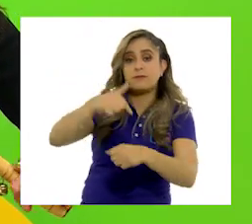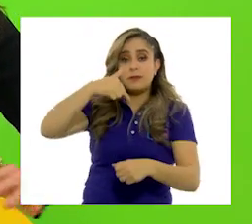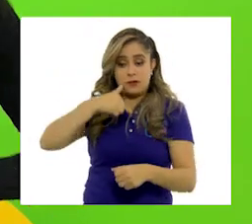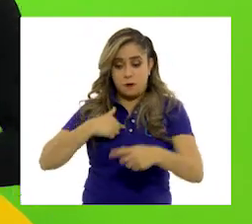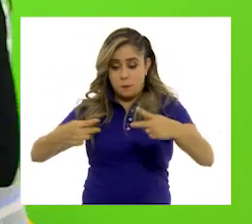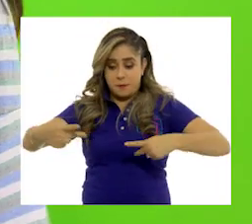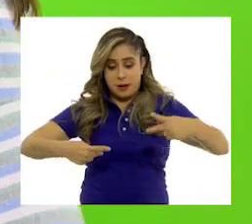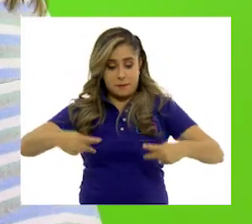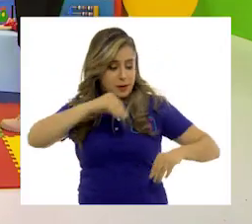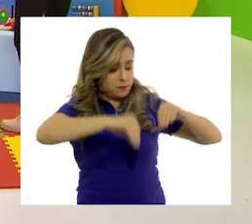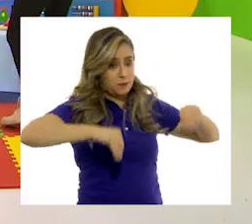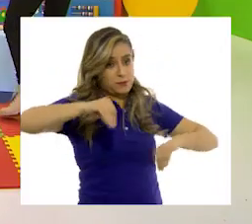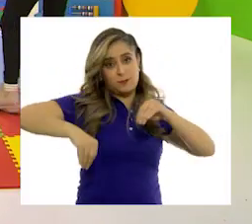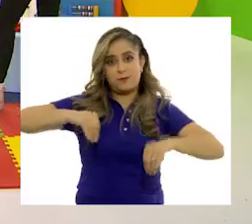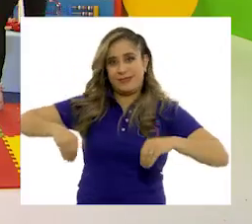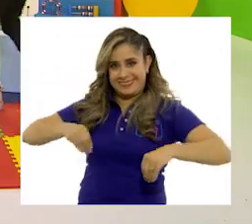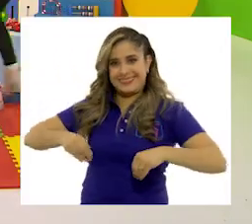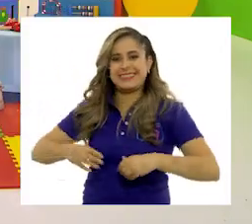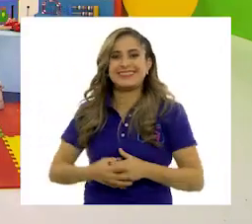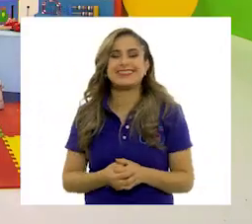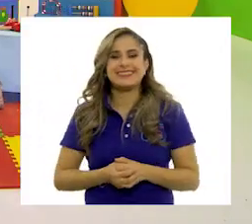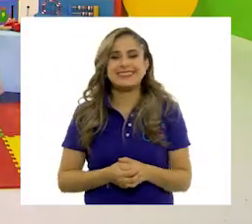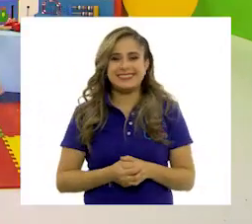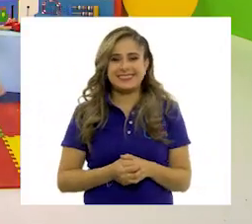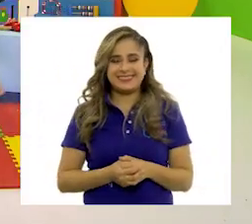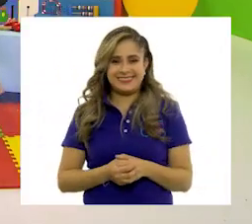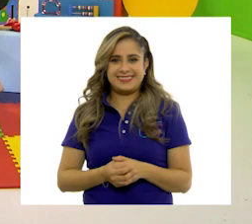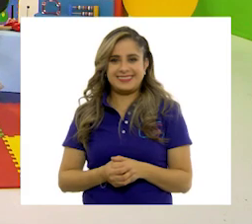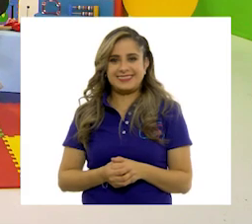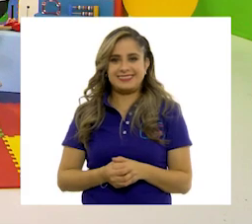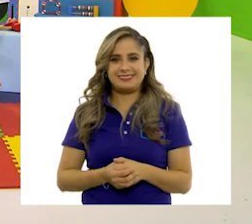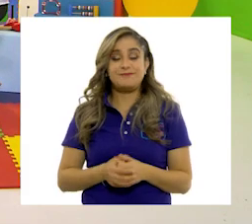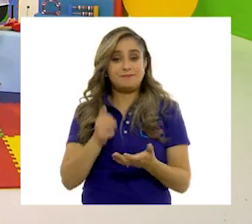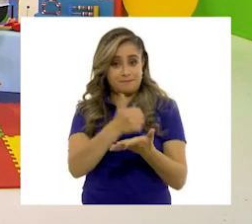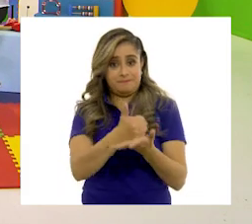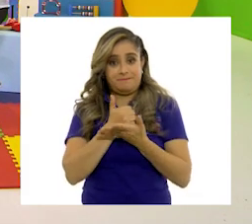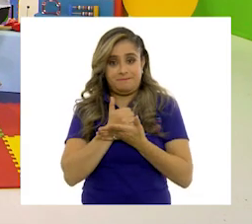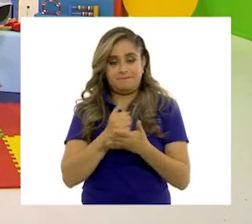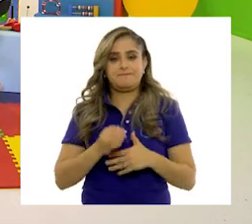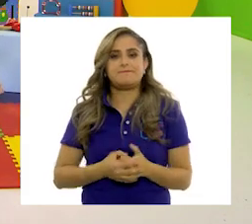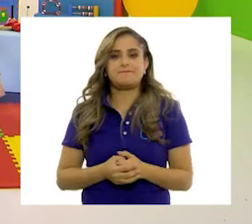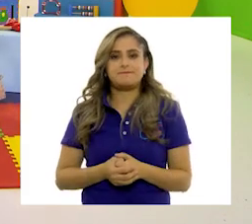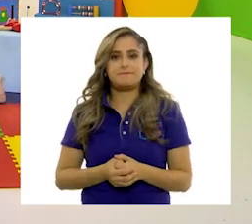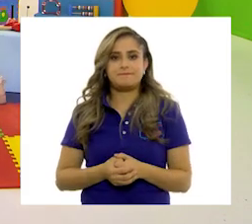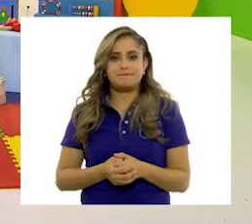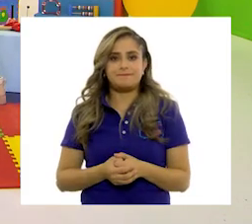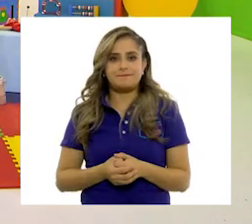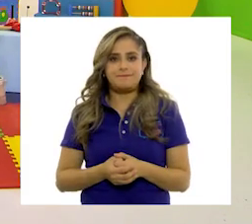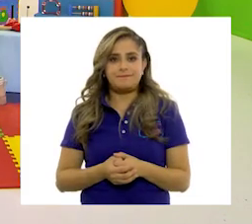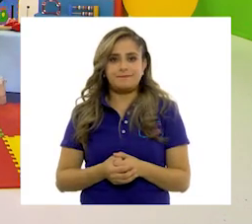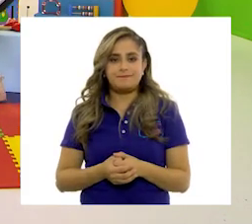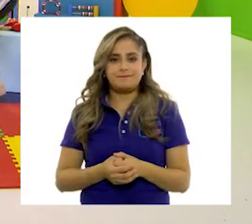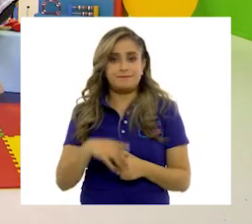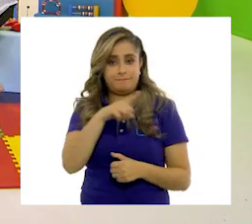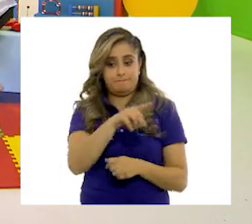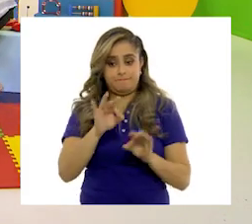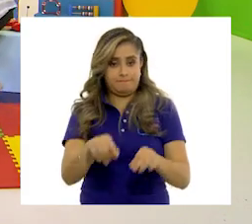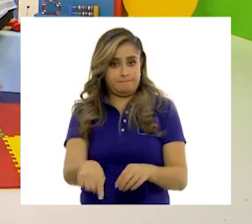el espacio. A ver, ¿te ayudo, Ana? Sí, Sohar, por favor. ¿Aquí está bien para ti? A